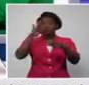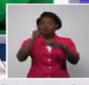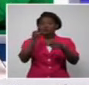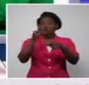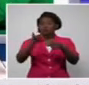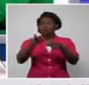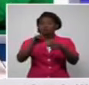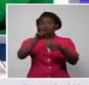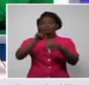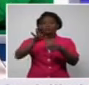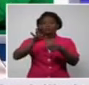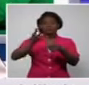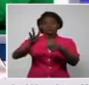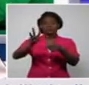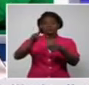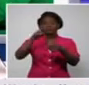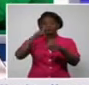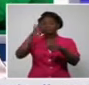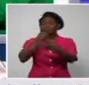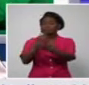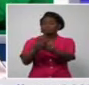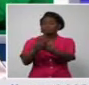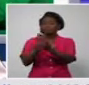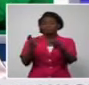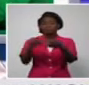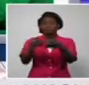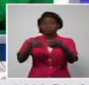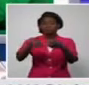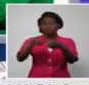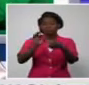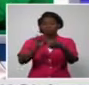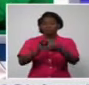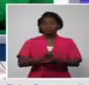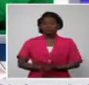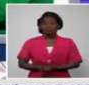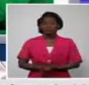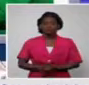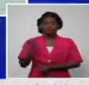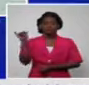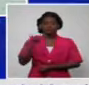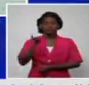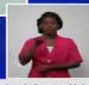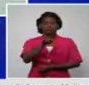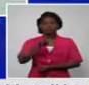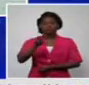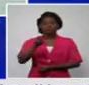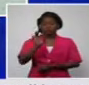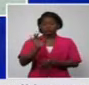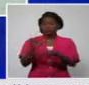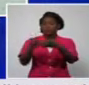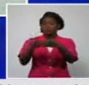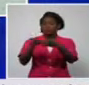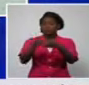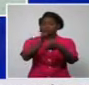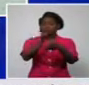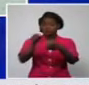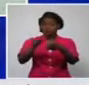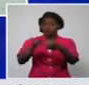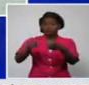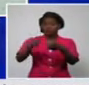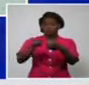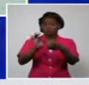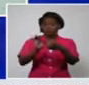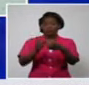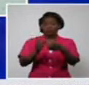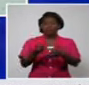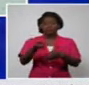mucho más riesgo. Los casos importados, los 12 casos importados, los 12 casos que arribaron a nuestro